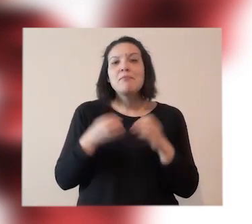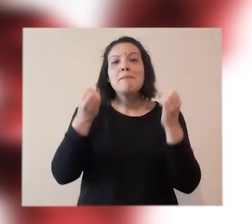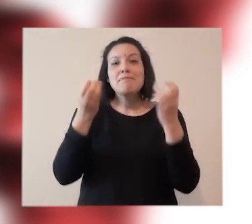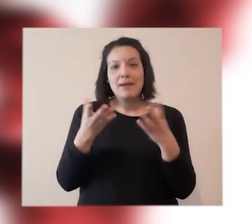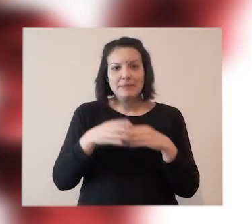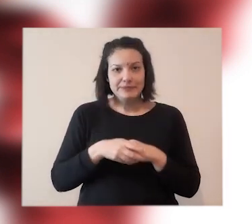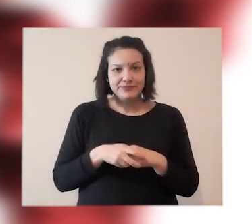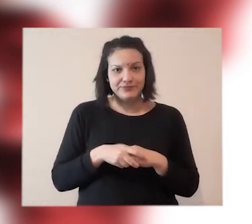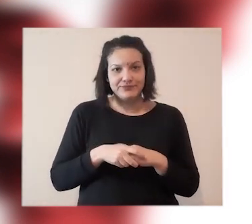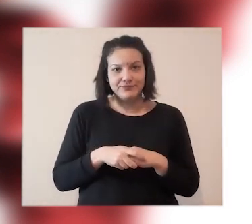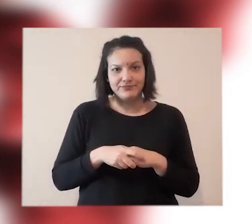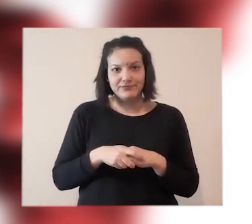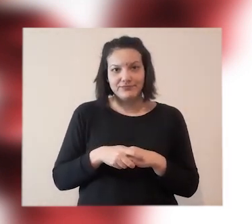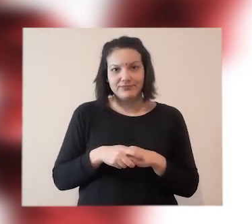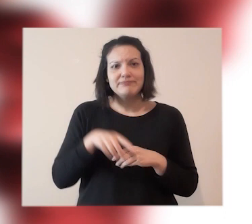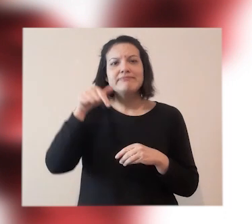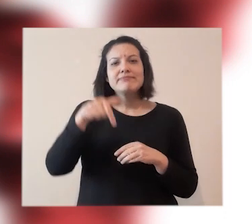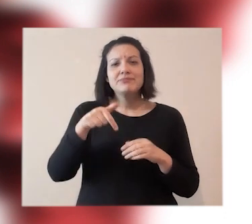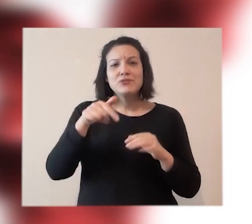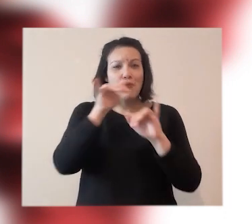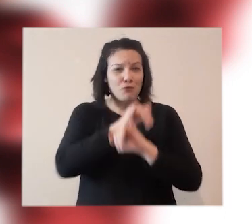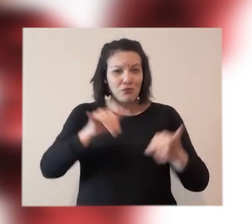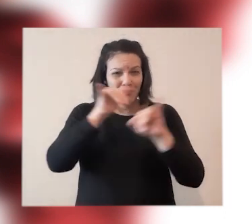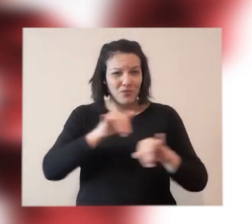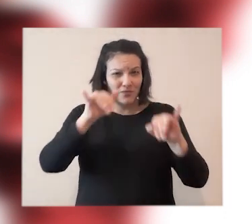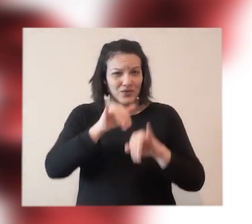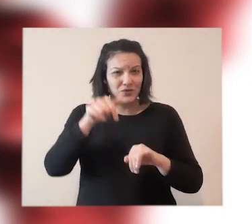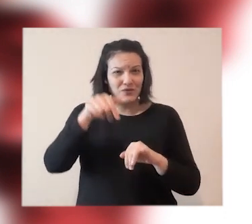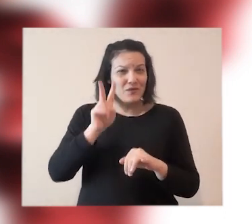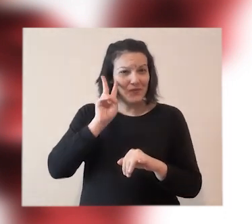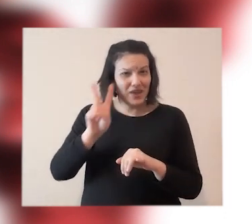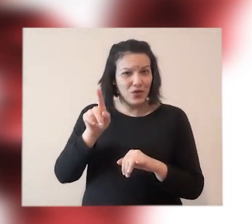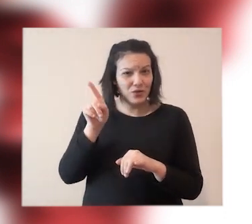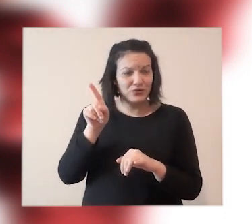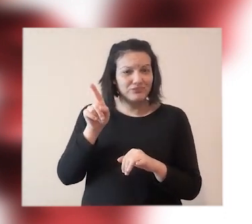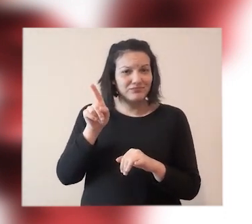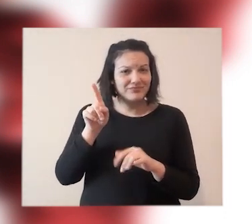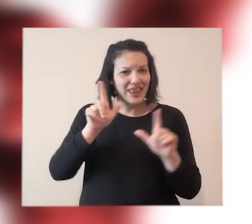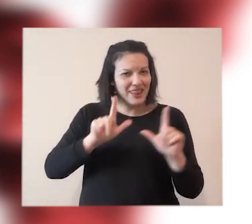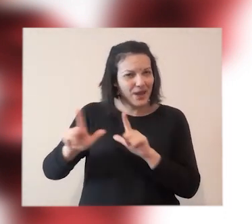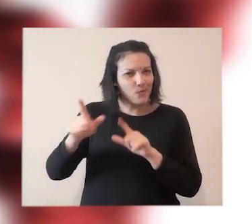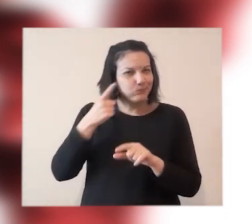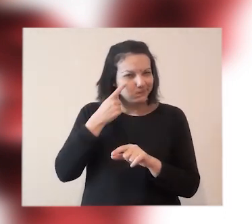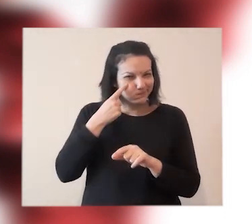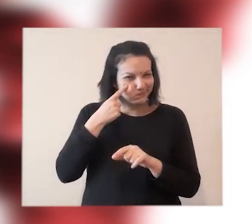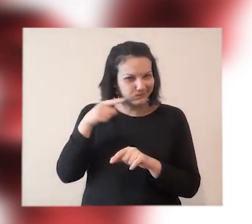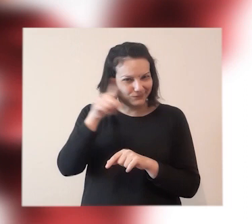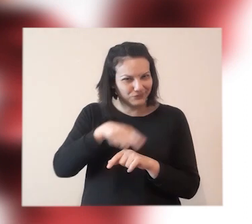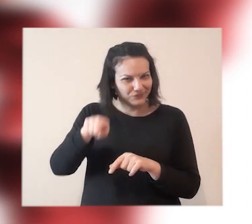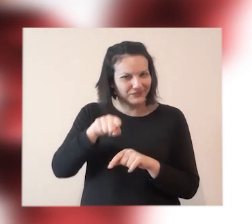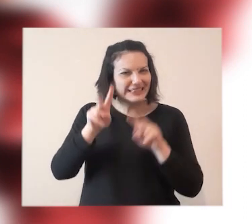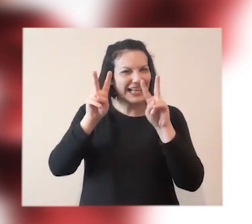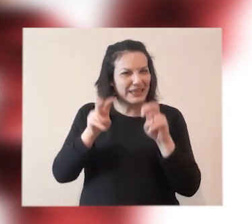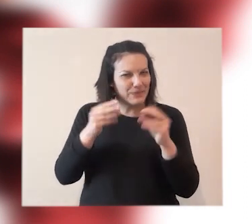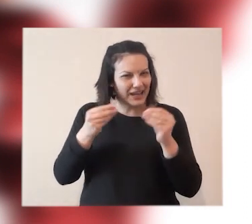Bien, esto es una información, lo que estamos viendo en la próxima diapositiva, ya bastante conocida y que tiene que ver con el